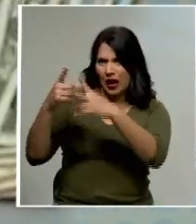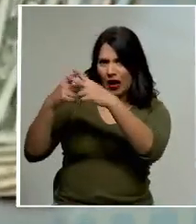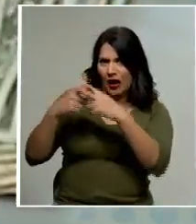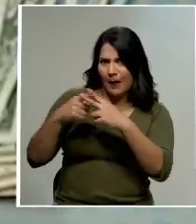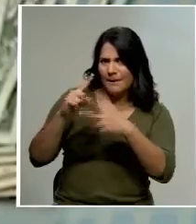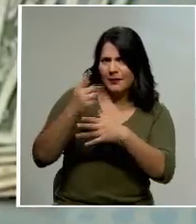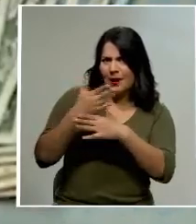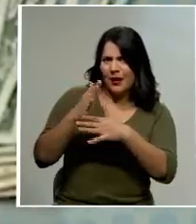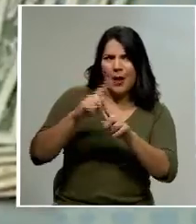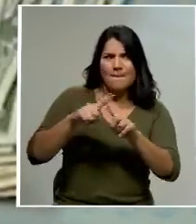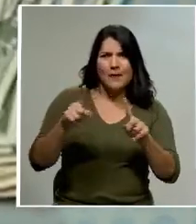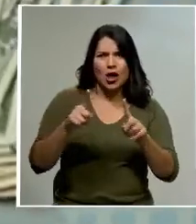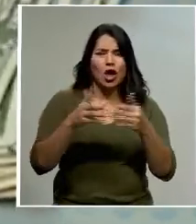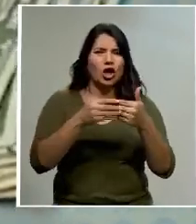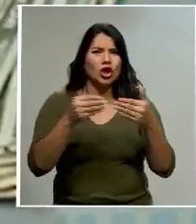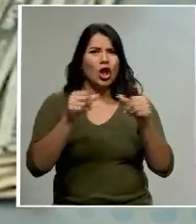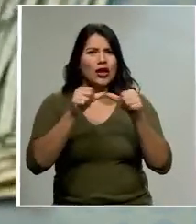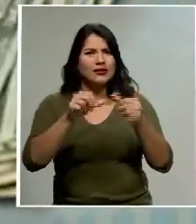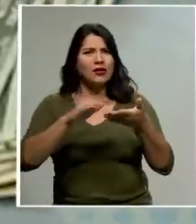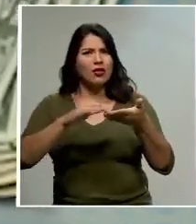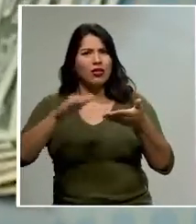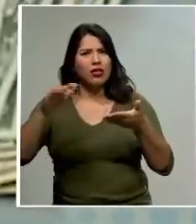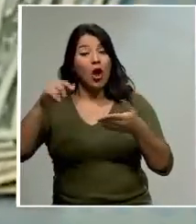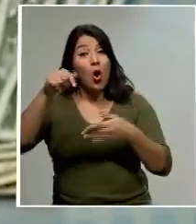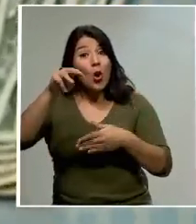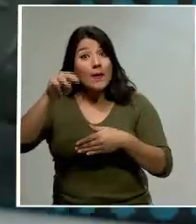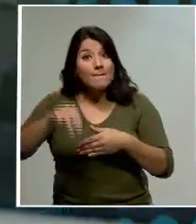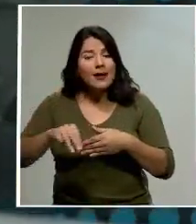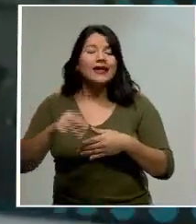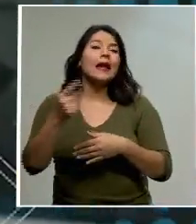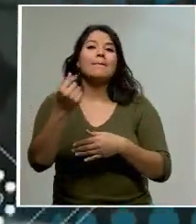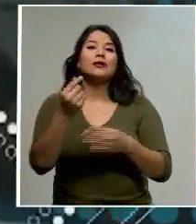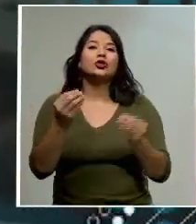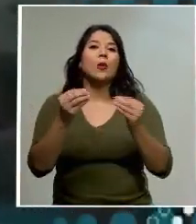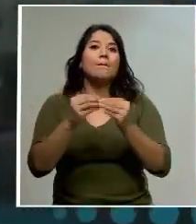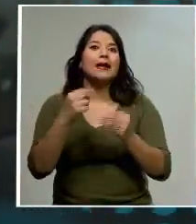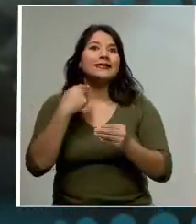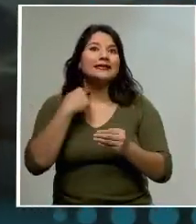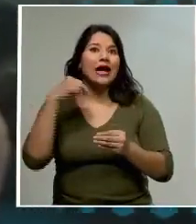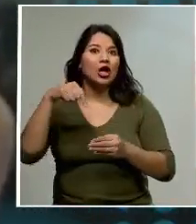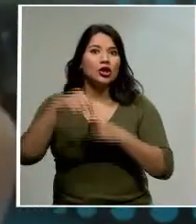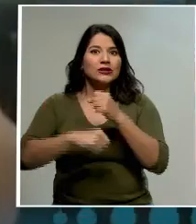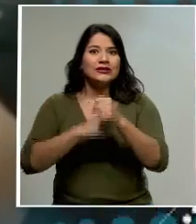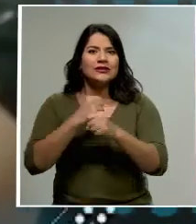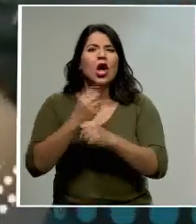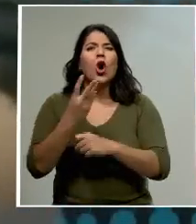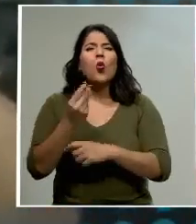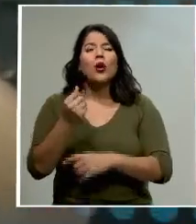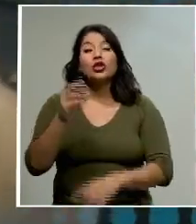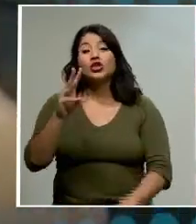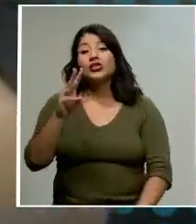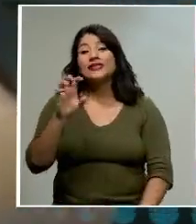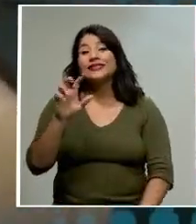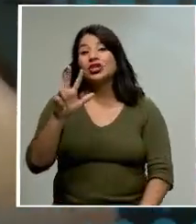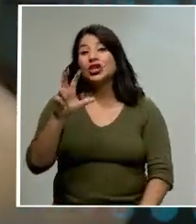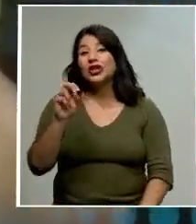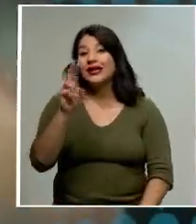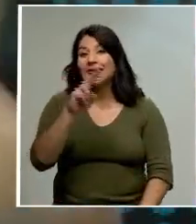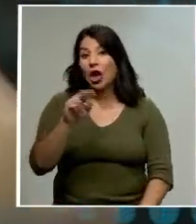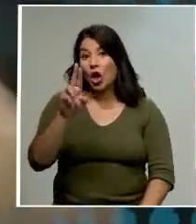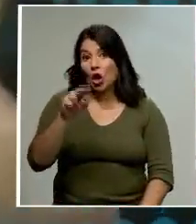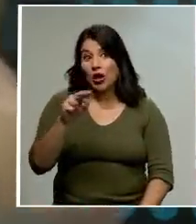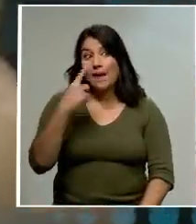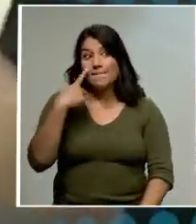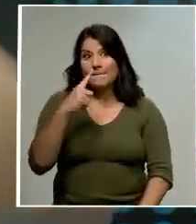alza. Hoy martes alcanzó el precio más alto del año, 630 colones en la compra.